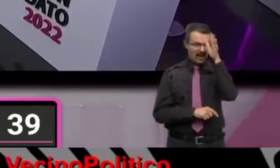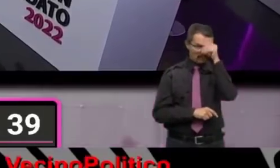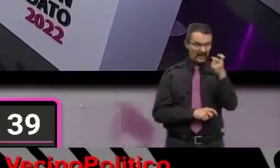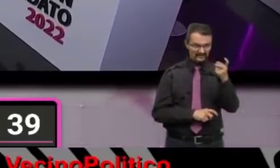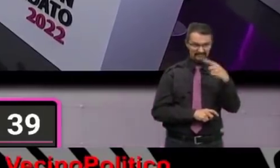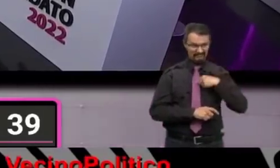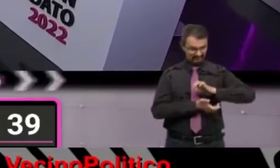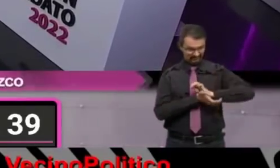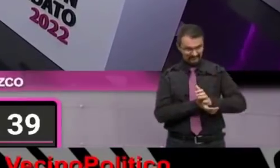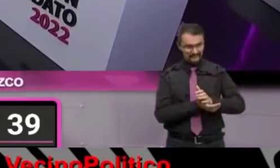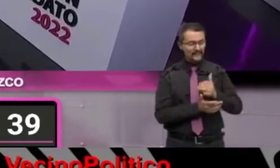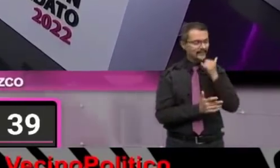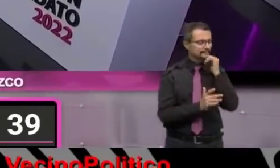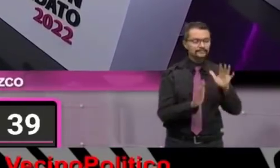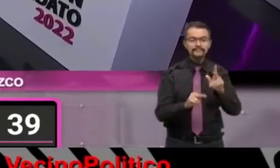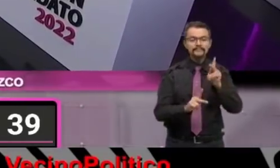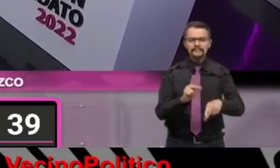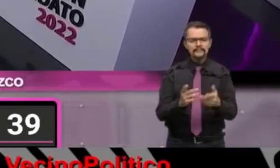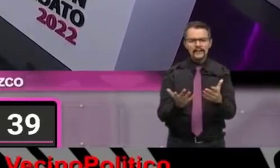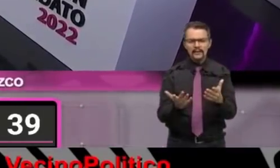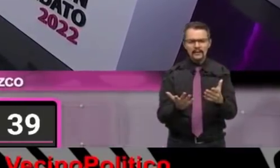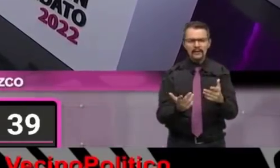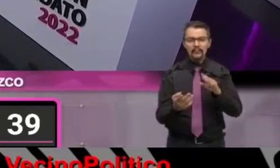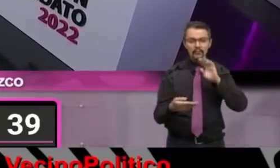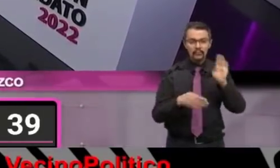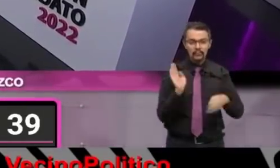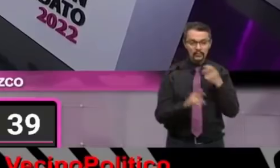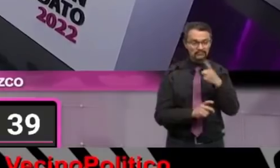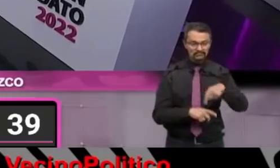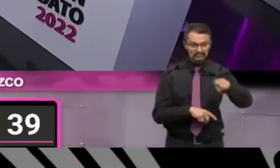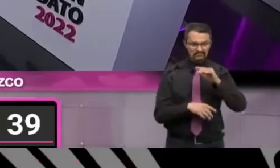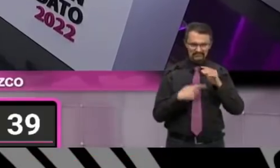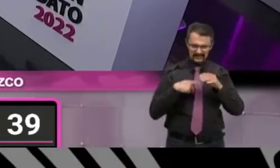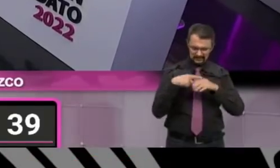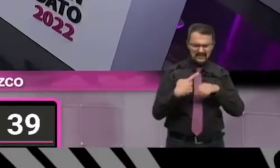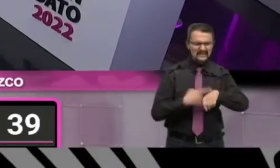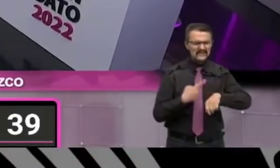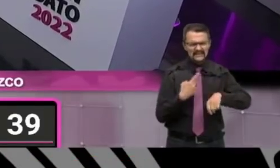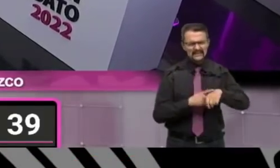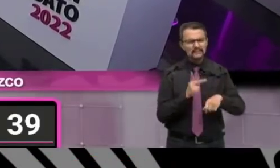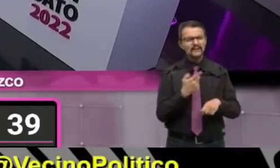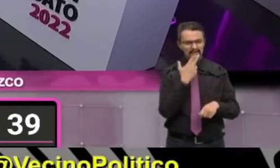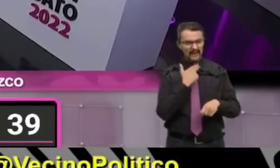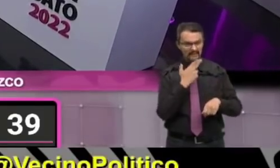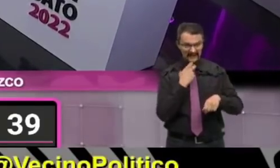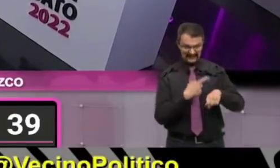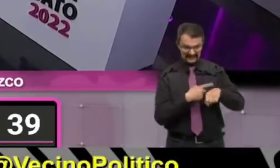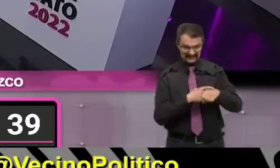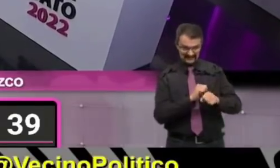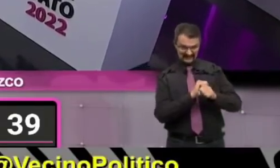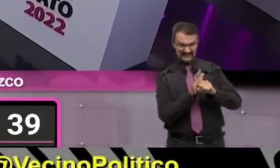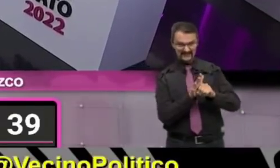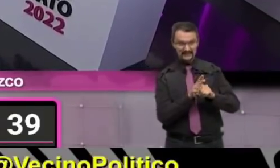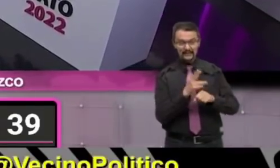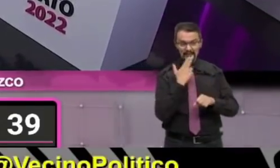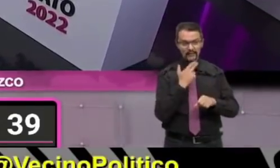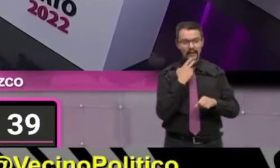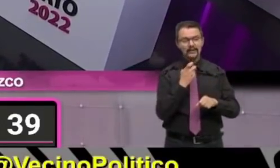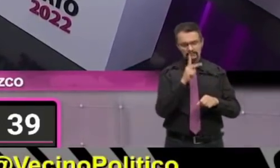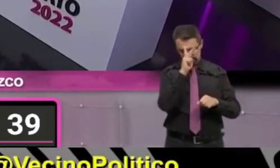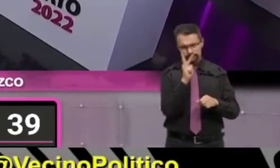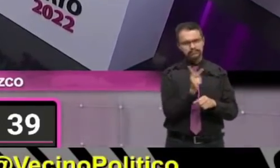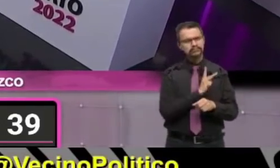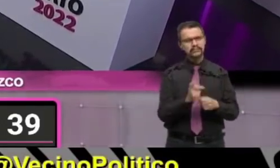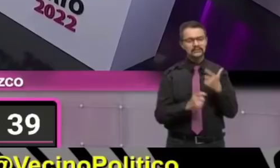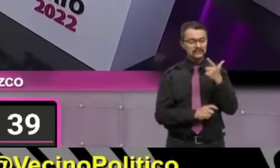El porcentaje de gente en el mundo que tenía diabetes y que murió por COVID-19 es del 7.3%. En México, el